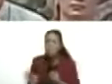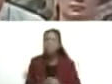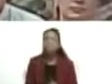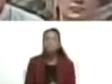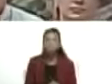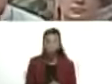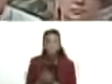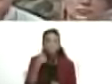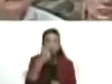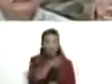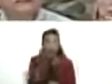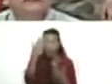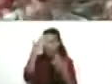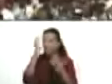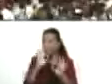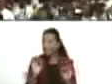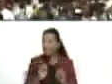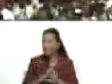Ustedes saben